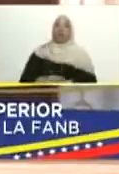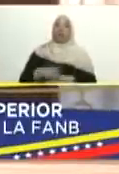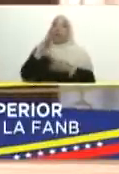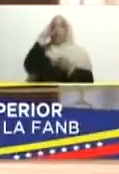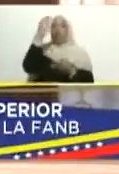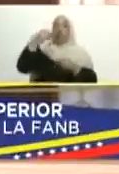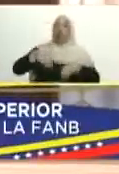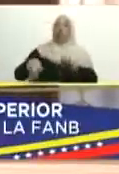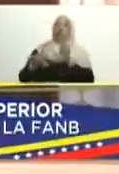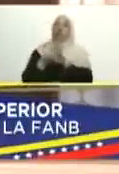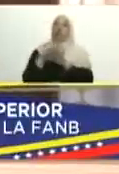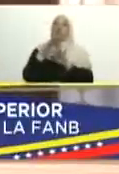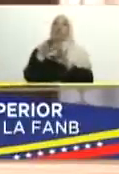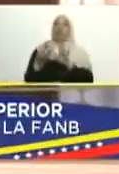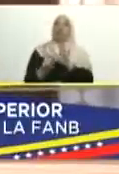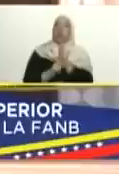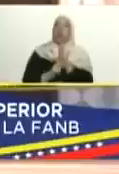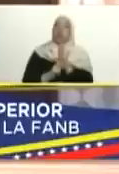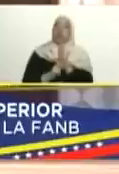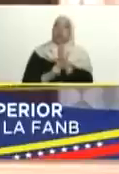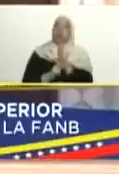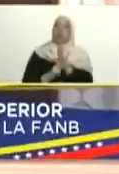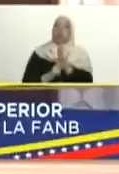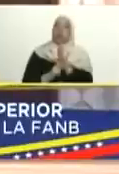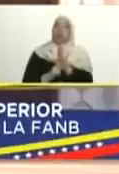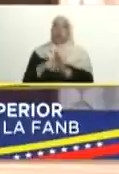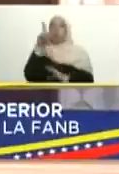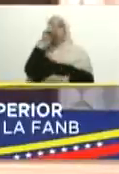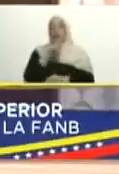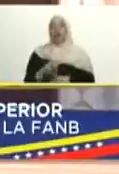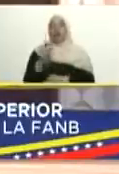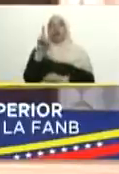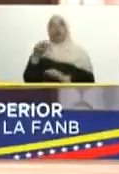ley constituyente del año